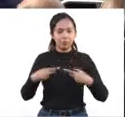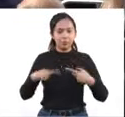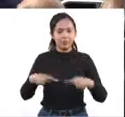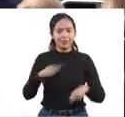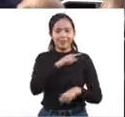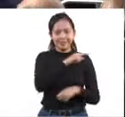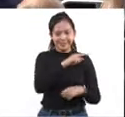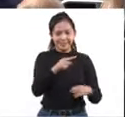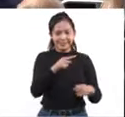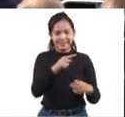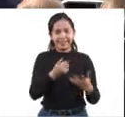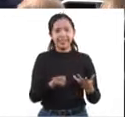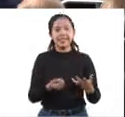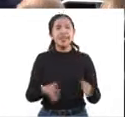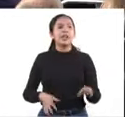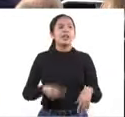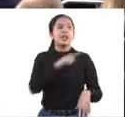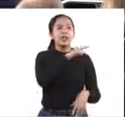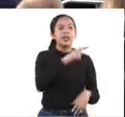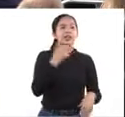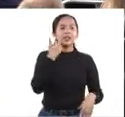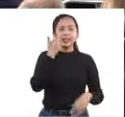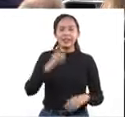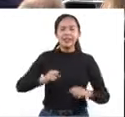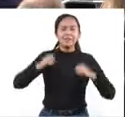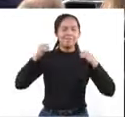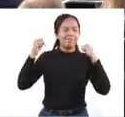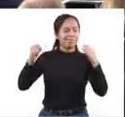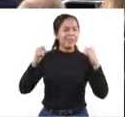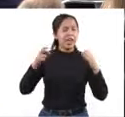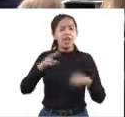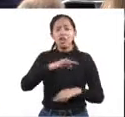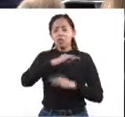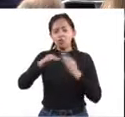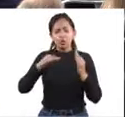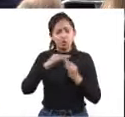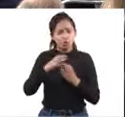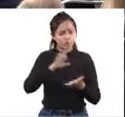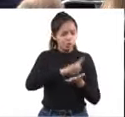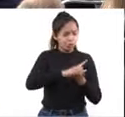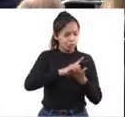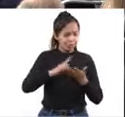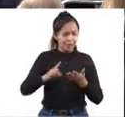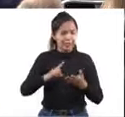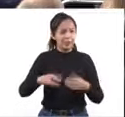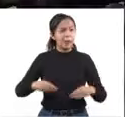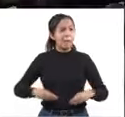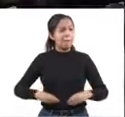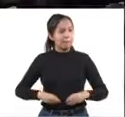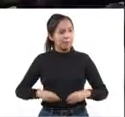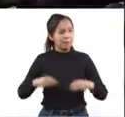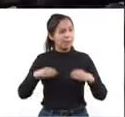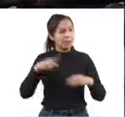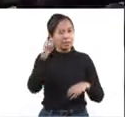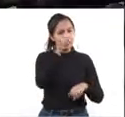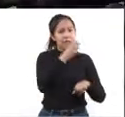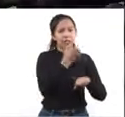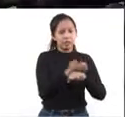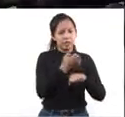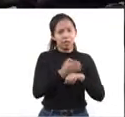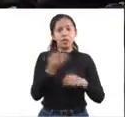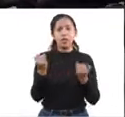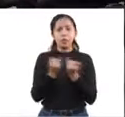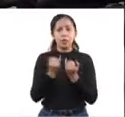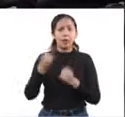gente, demandando que todos tenemos el derecho a vivir dignamente, a viajar, a tener familia,